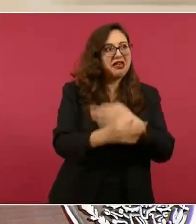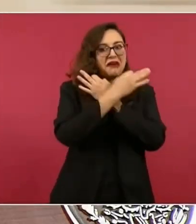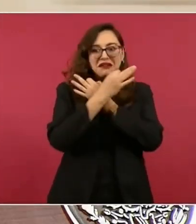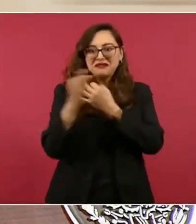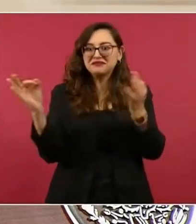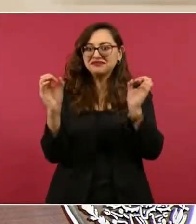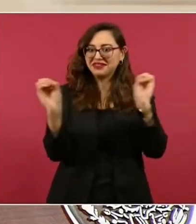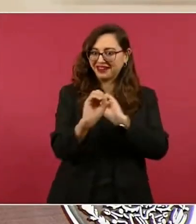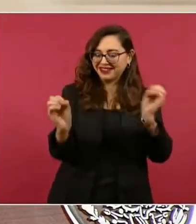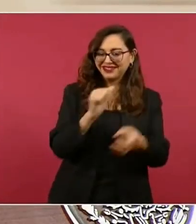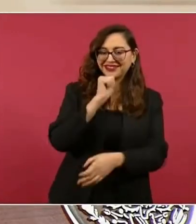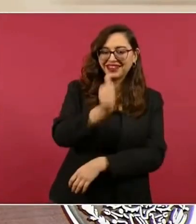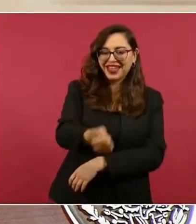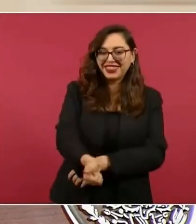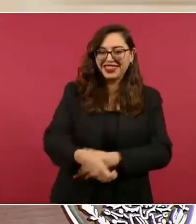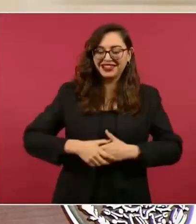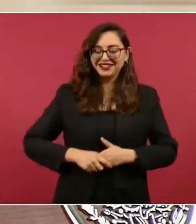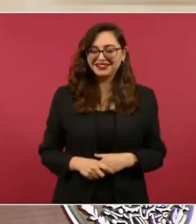Entonces,